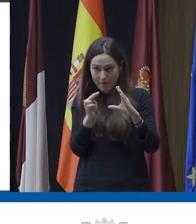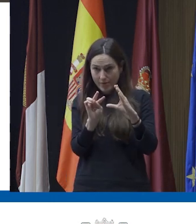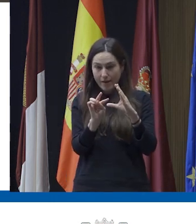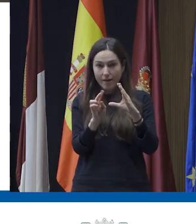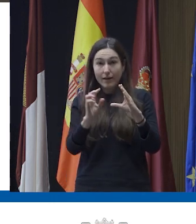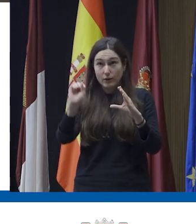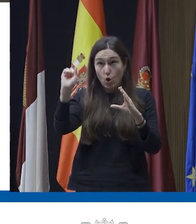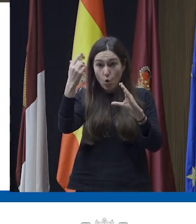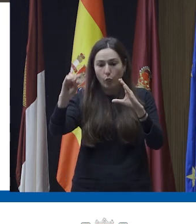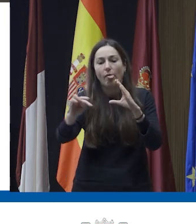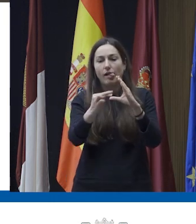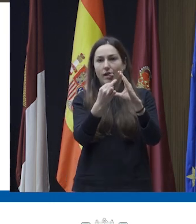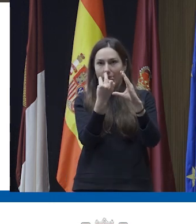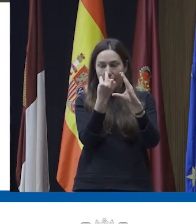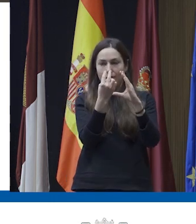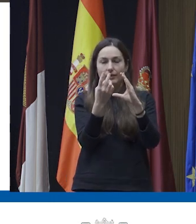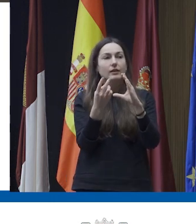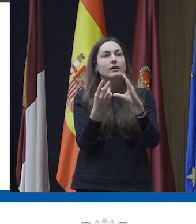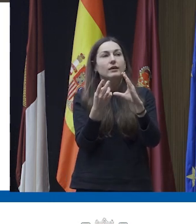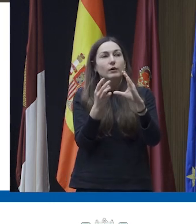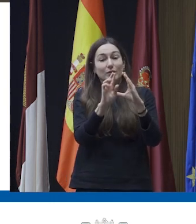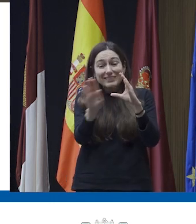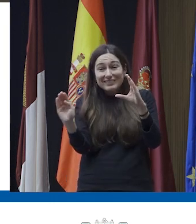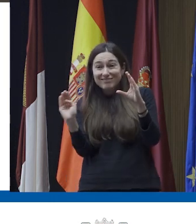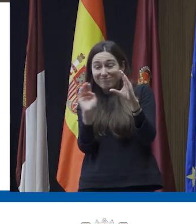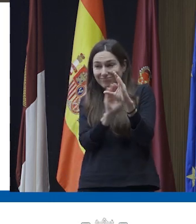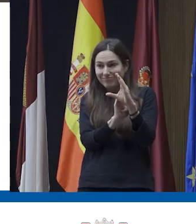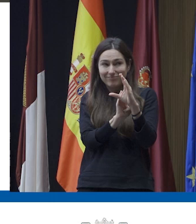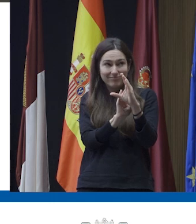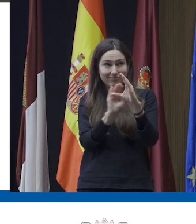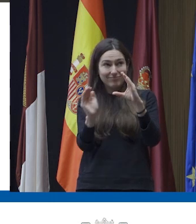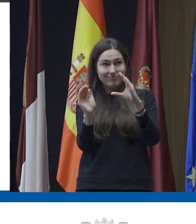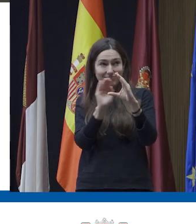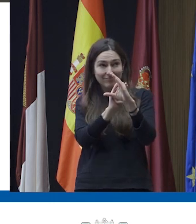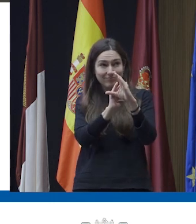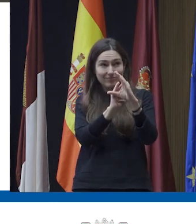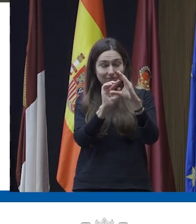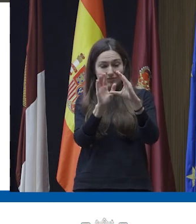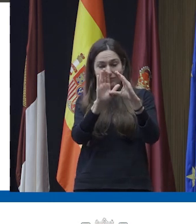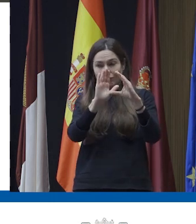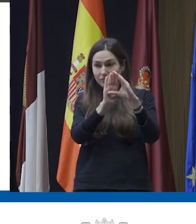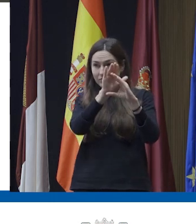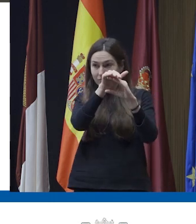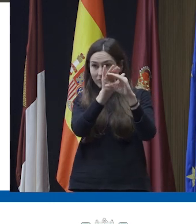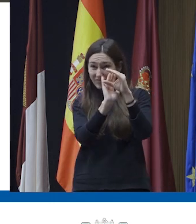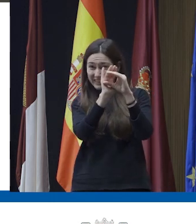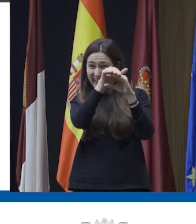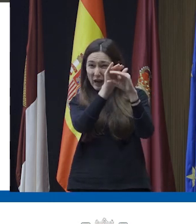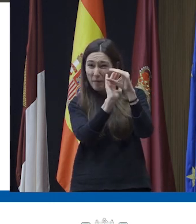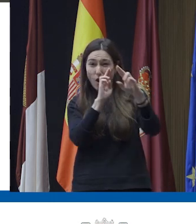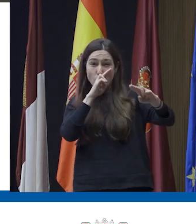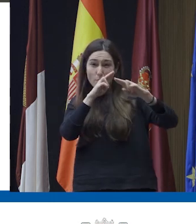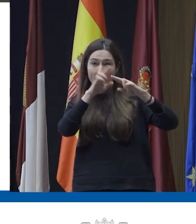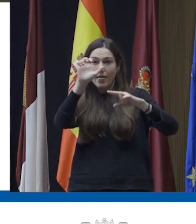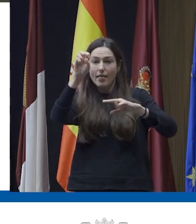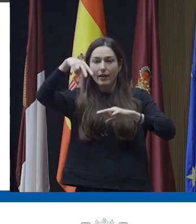que nos entra la luz. Pues la parte más posterior, esta parte de aquí atrás, la parte más posterior, pues tiene una capa que se llama el endotelio, ¿vale?